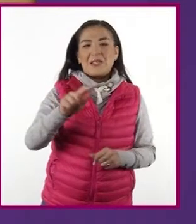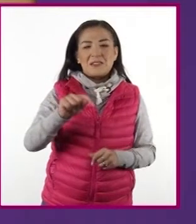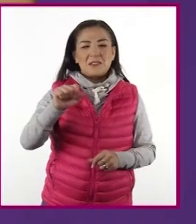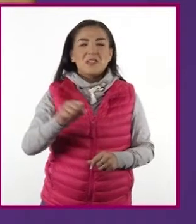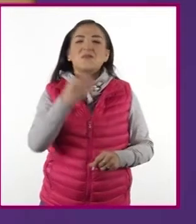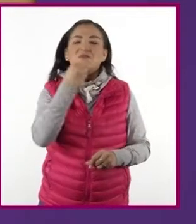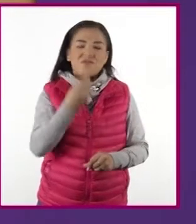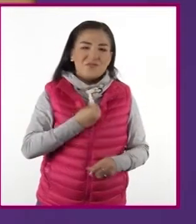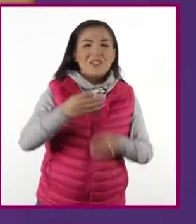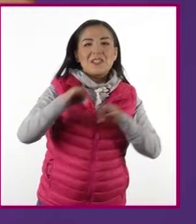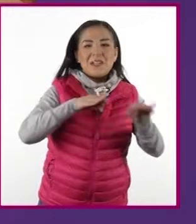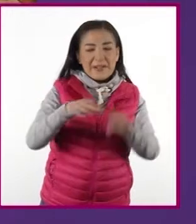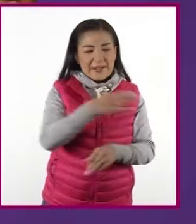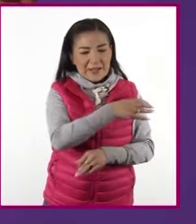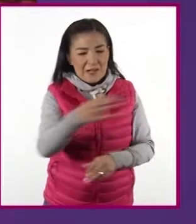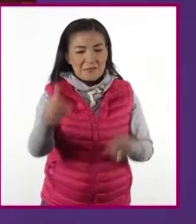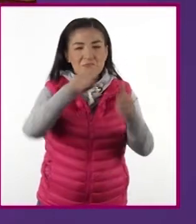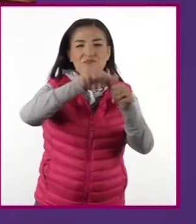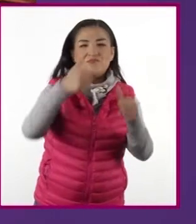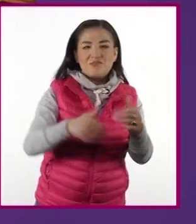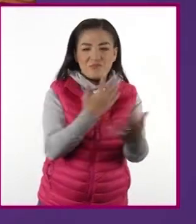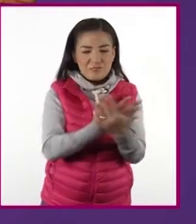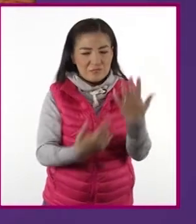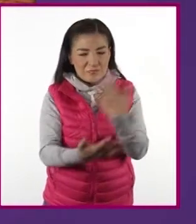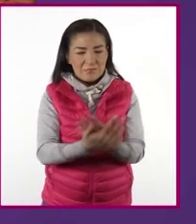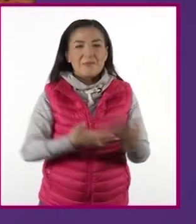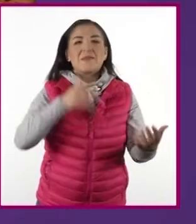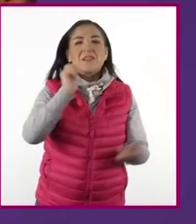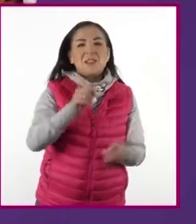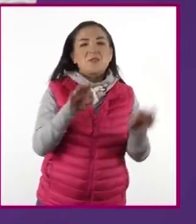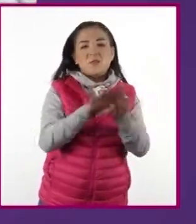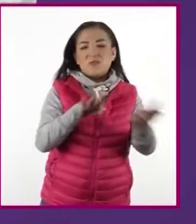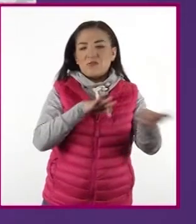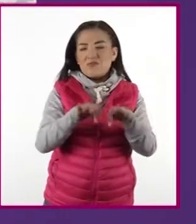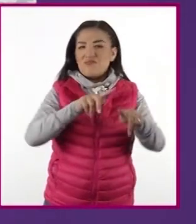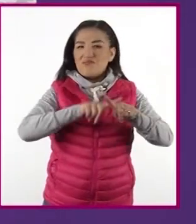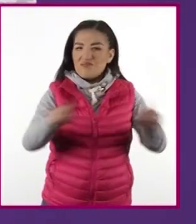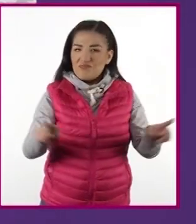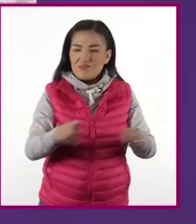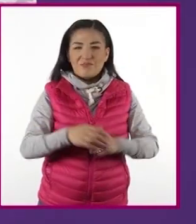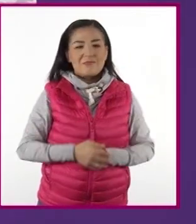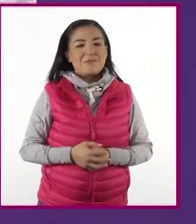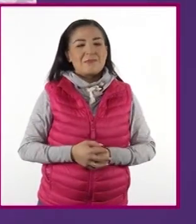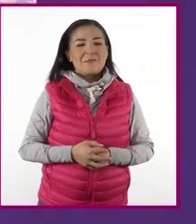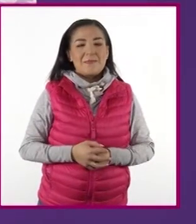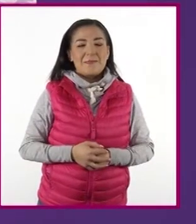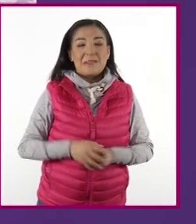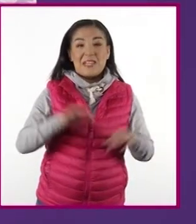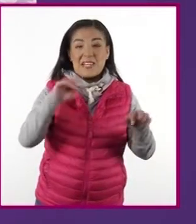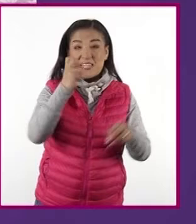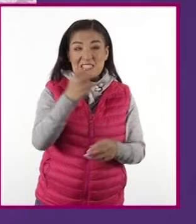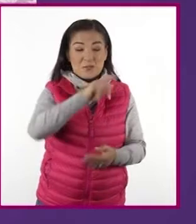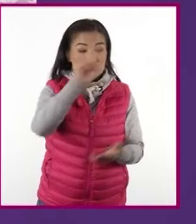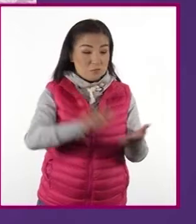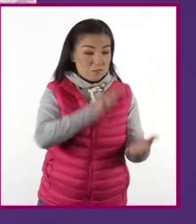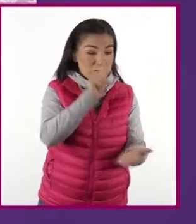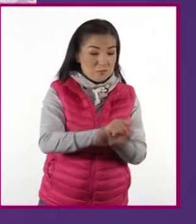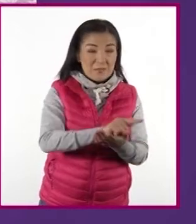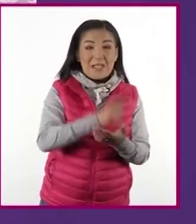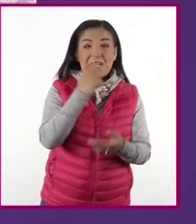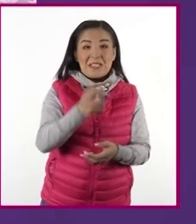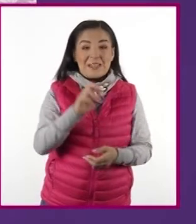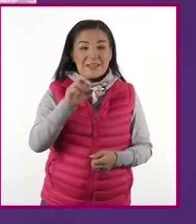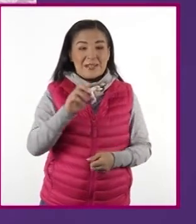comerciantes, campesinos, artesanos y trabajadores libres. Con las reformas borbónicas, la desigualdad